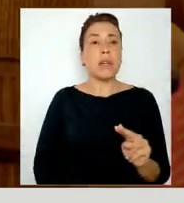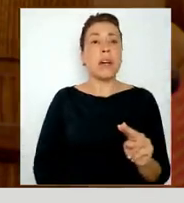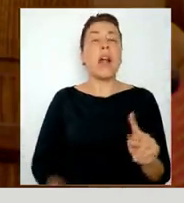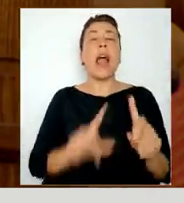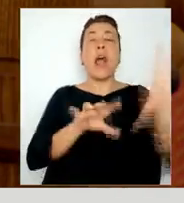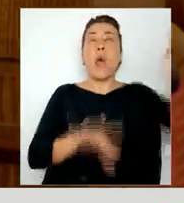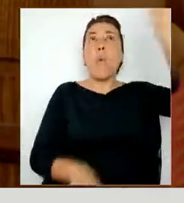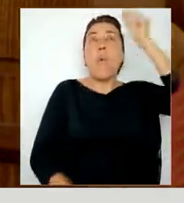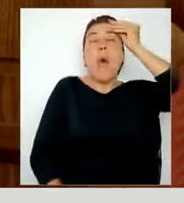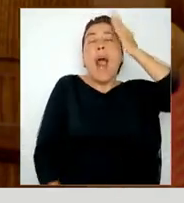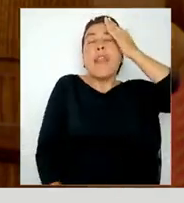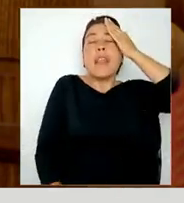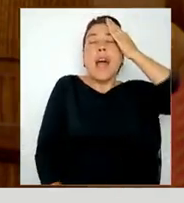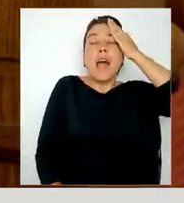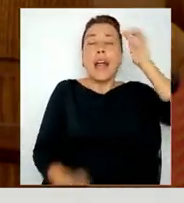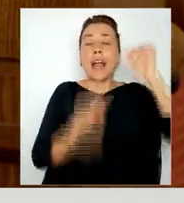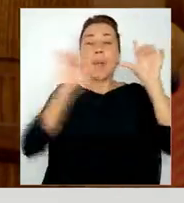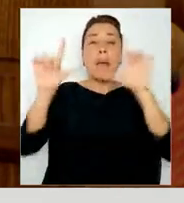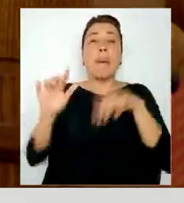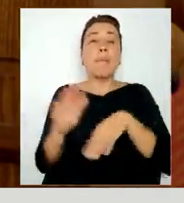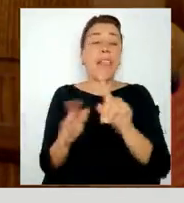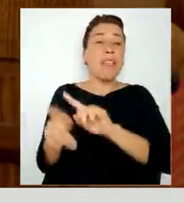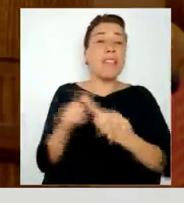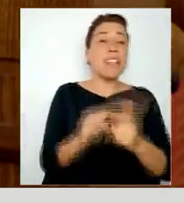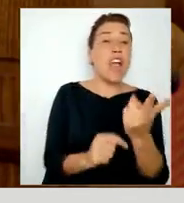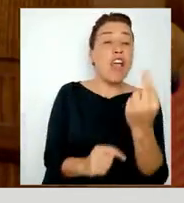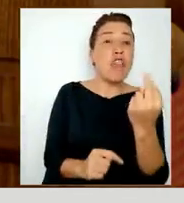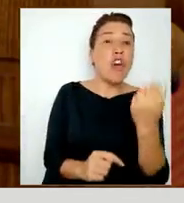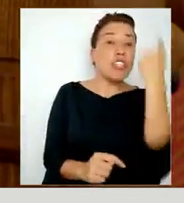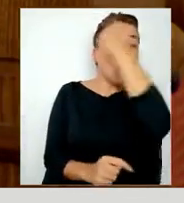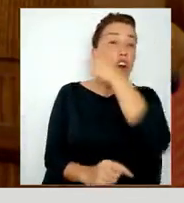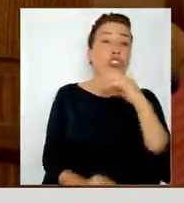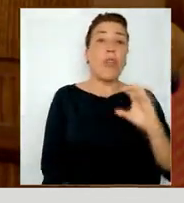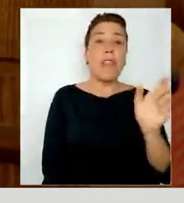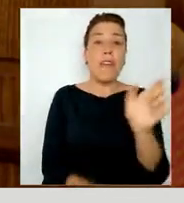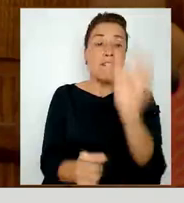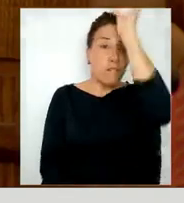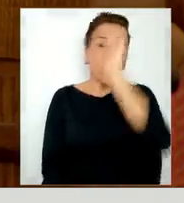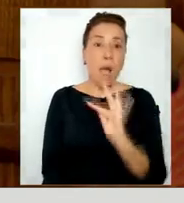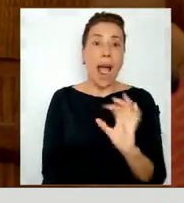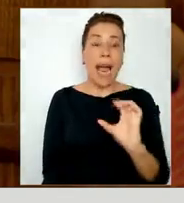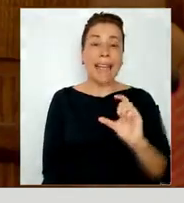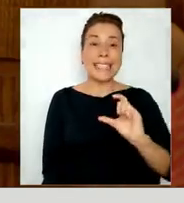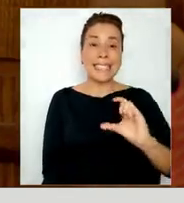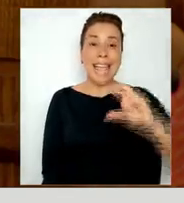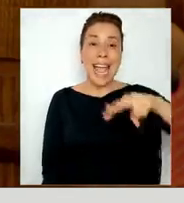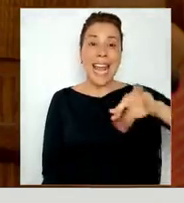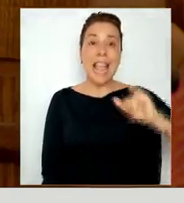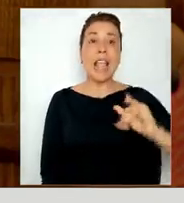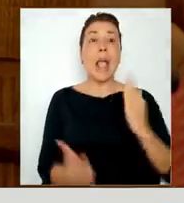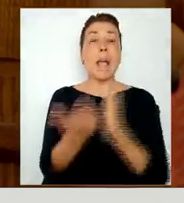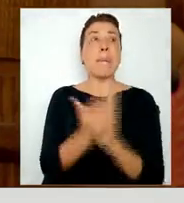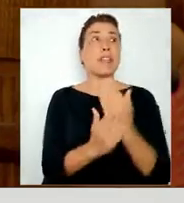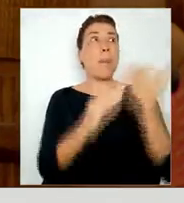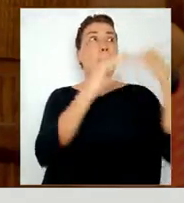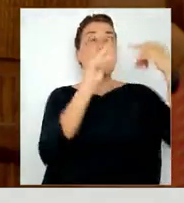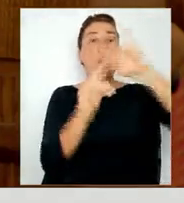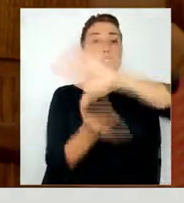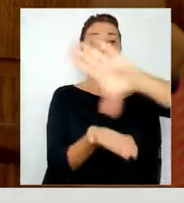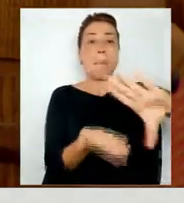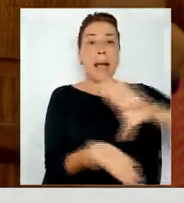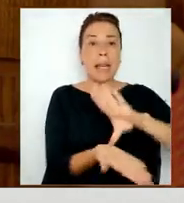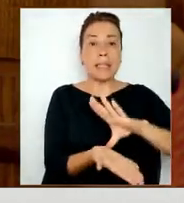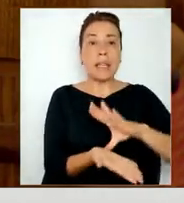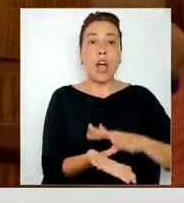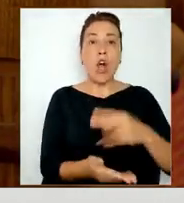más de una docena de rostros de agentes de la CNI y dibujos sobre el lugar se comenzaron a enviar al extranjero Y así Hugo riveros colaboró